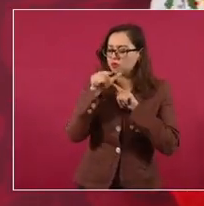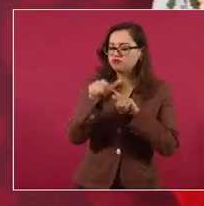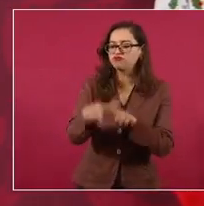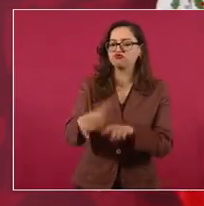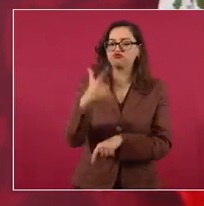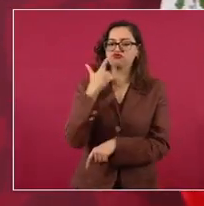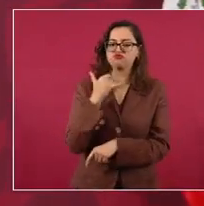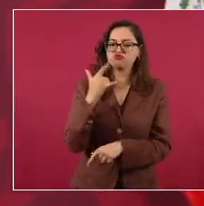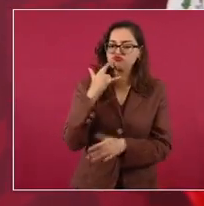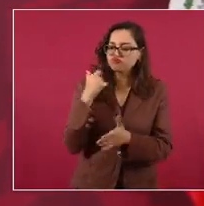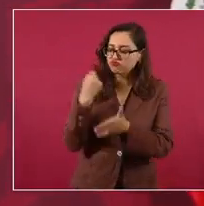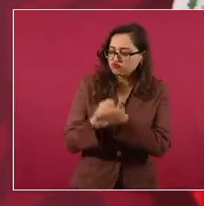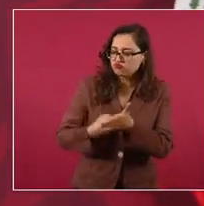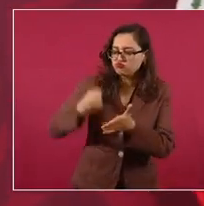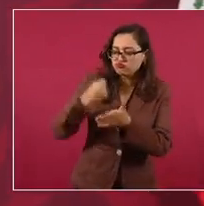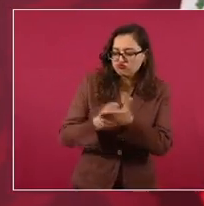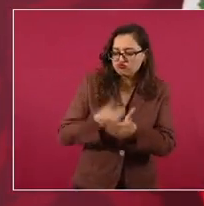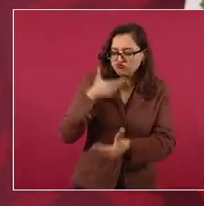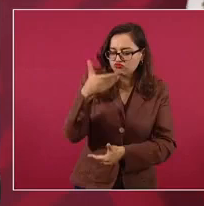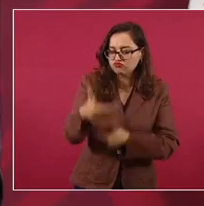Es una manera